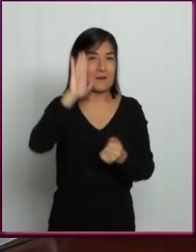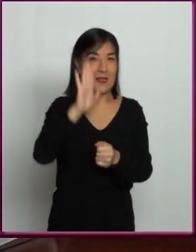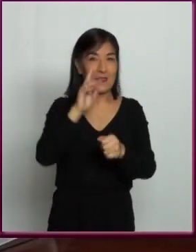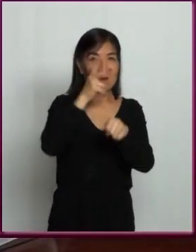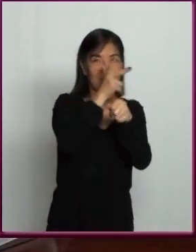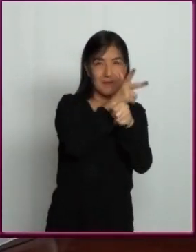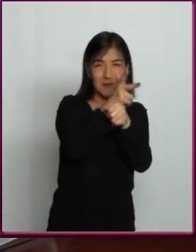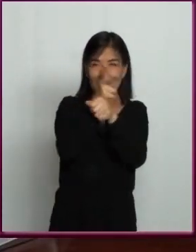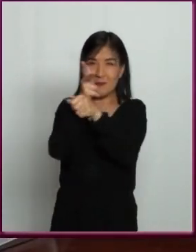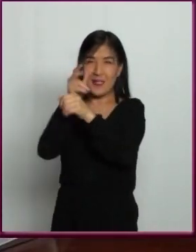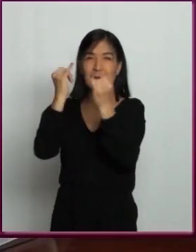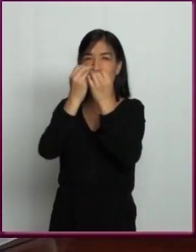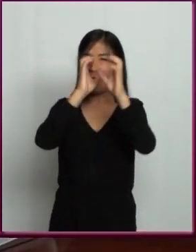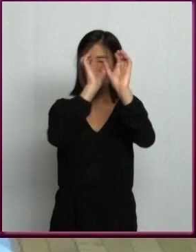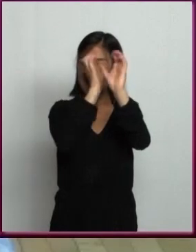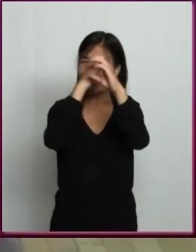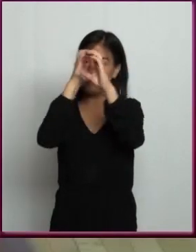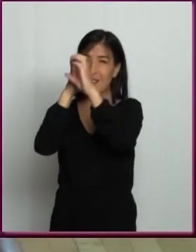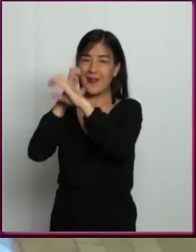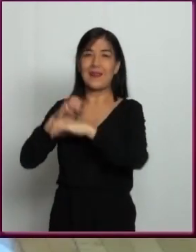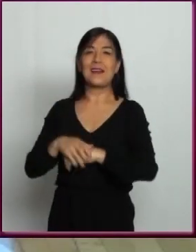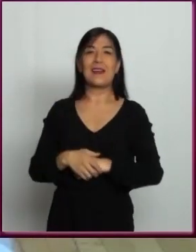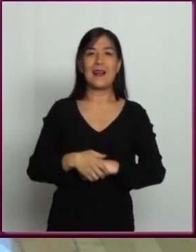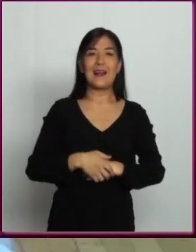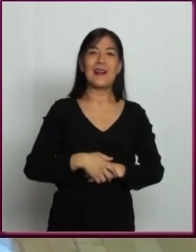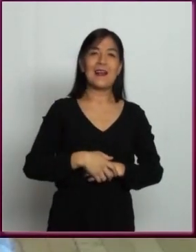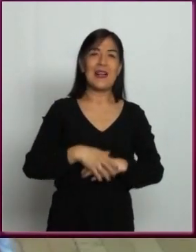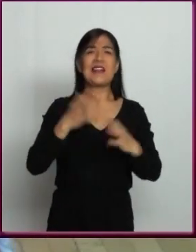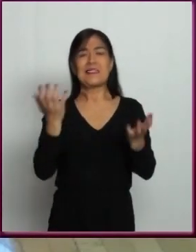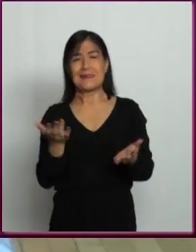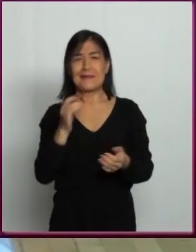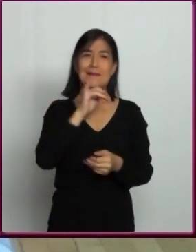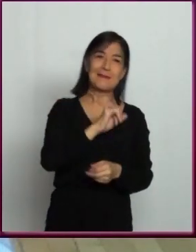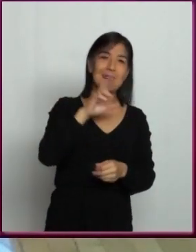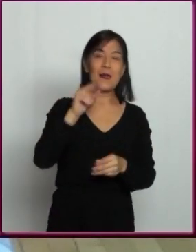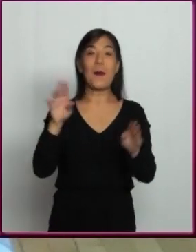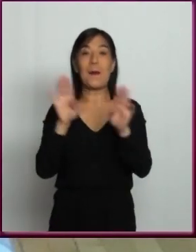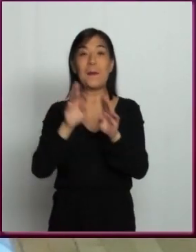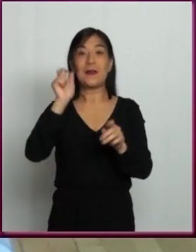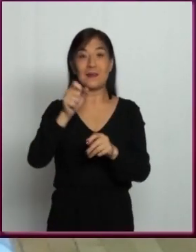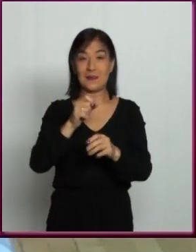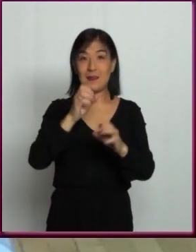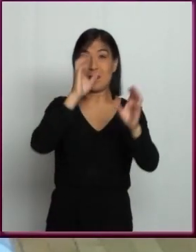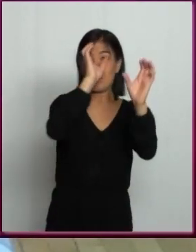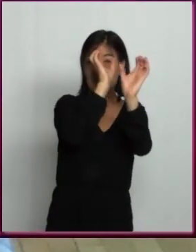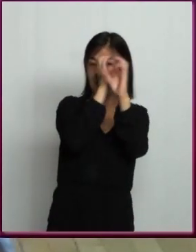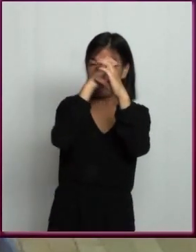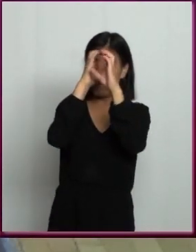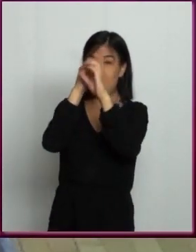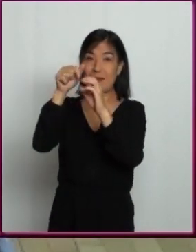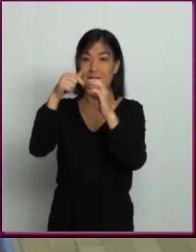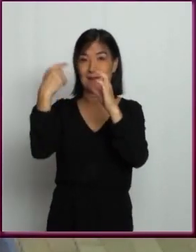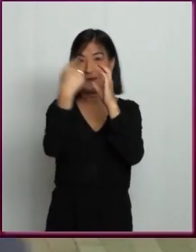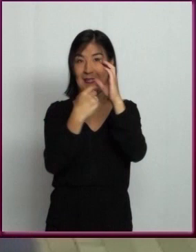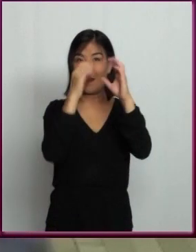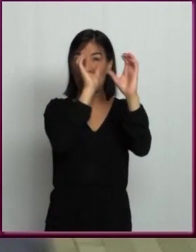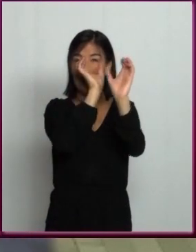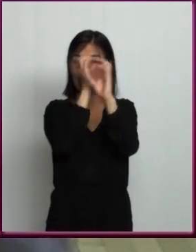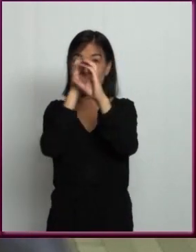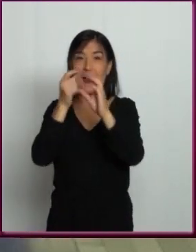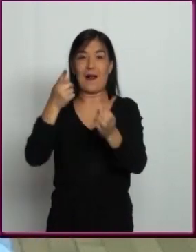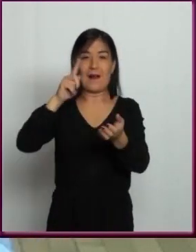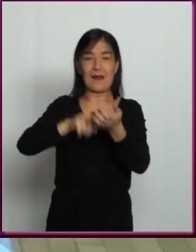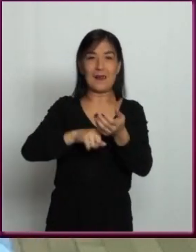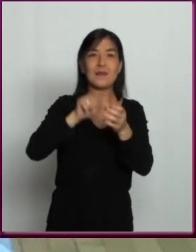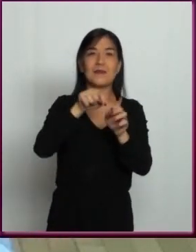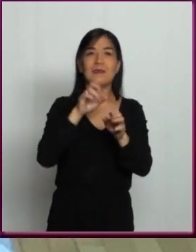una cámara? Sí y no. Digamos que la parte común entre el ojo y la cámara es solamente la cámara oscura,